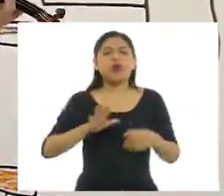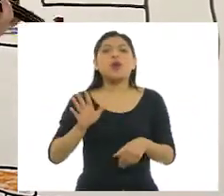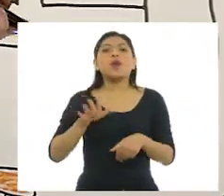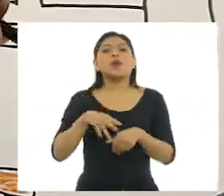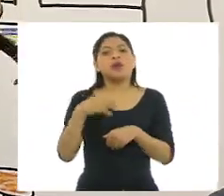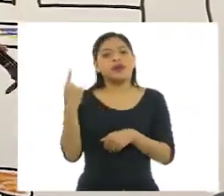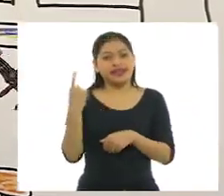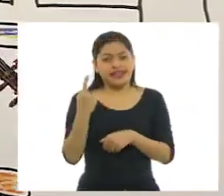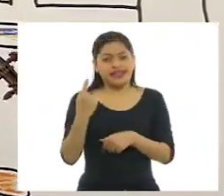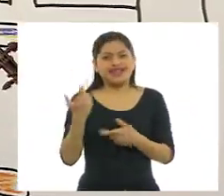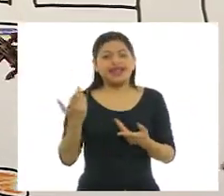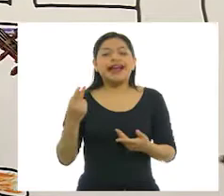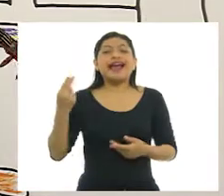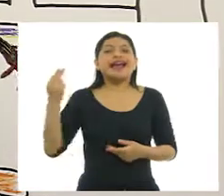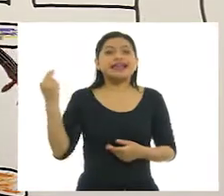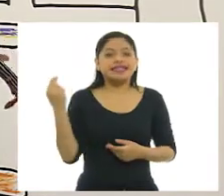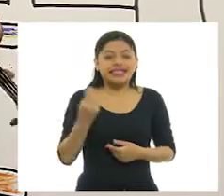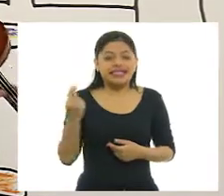necesita